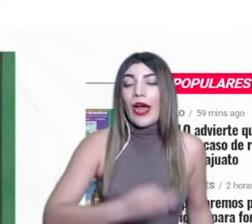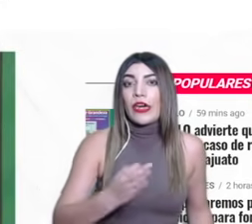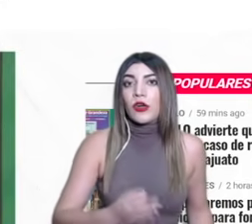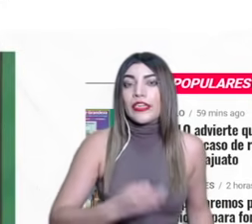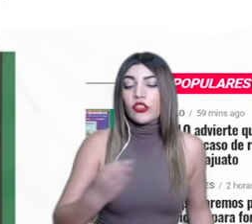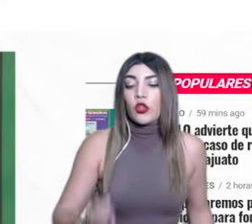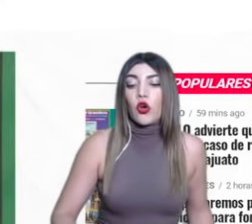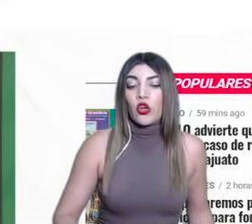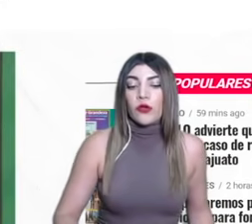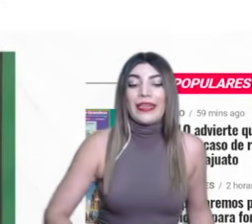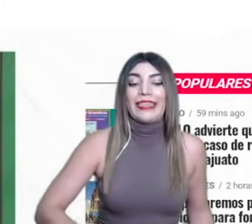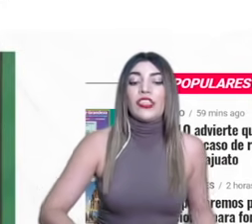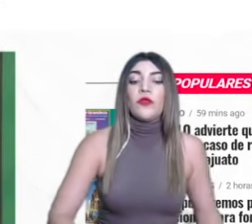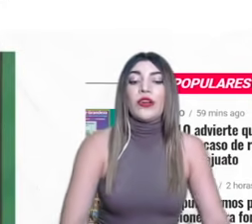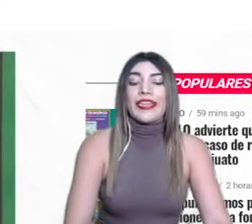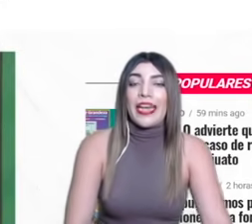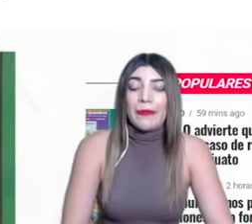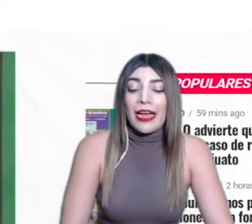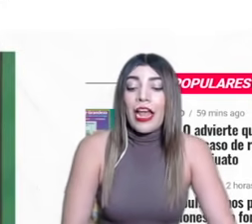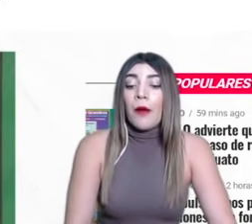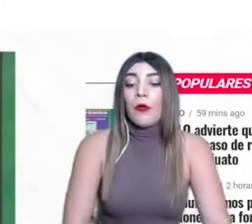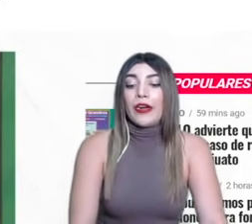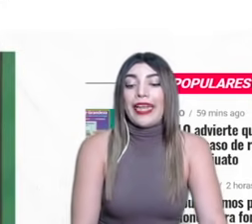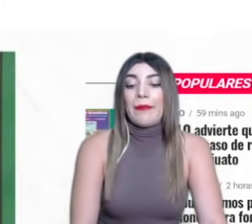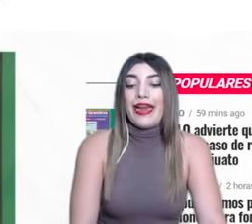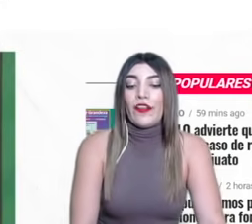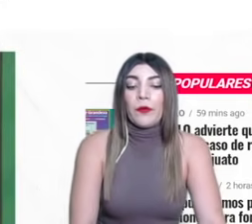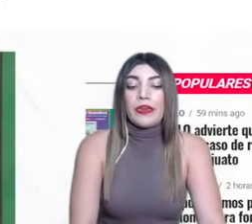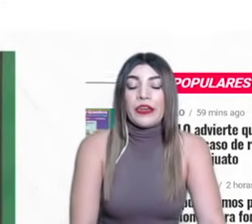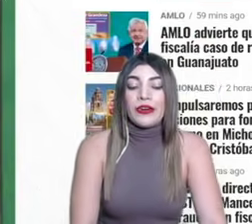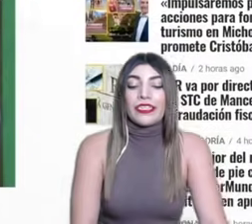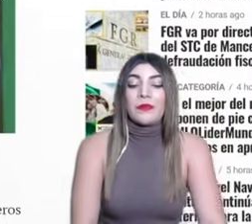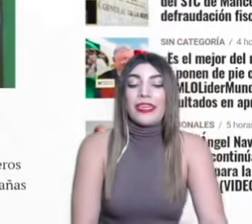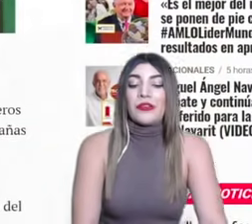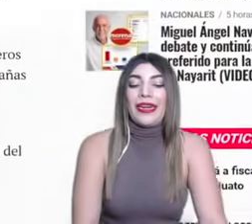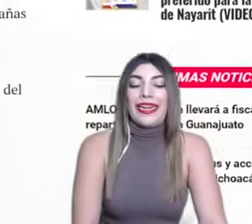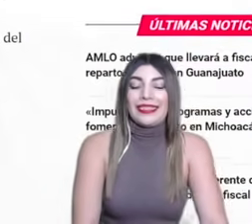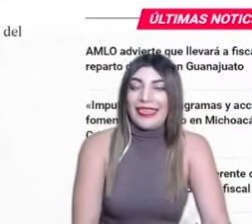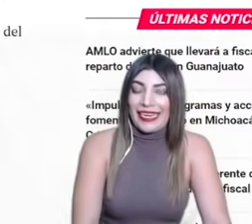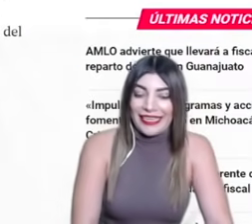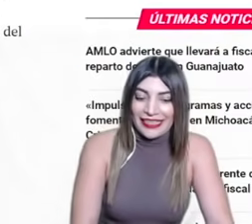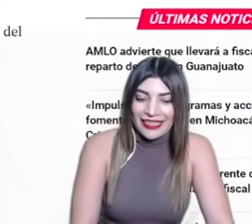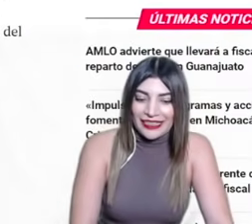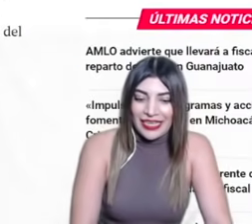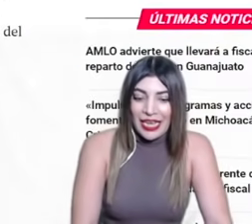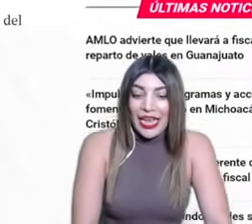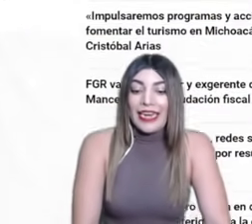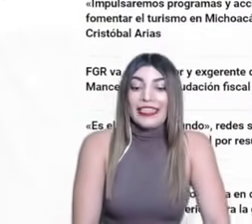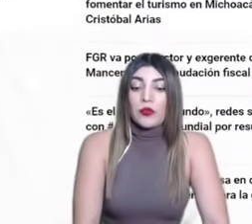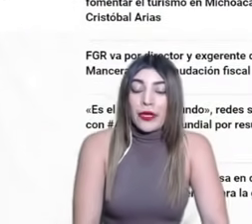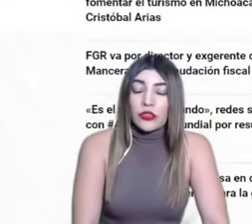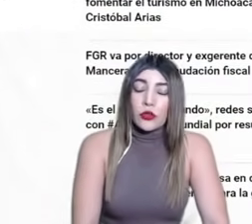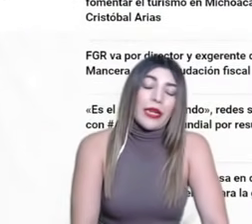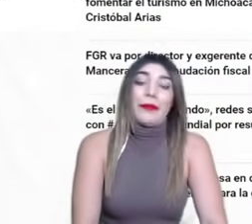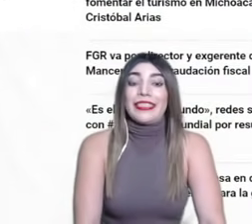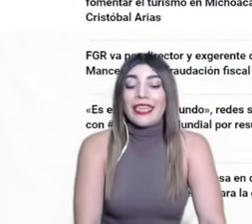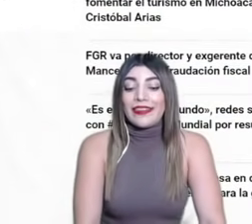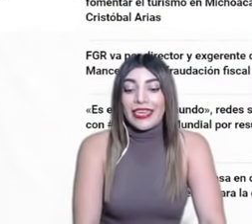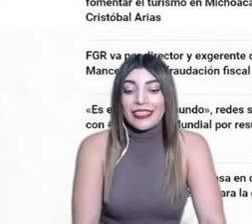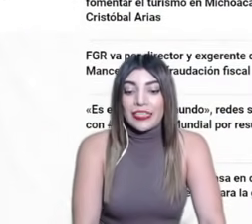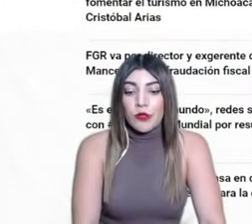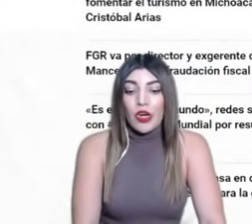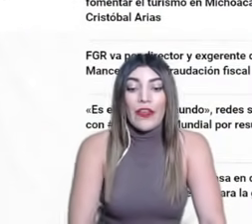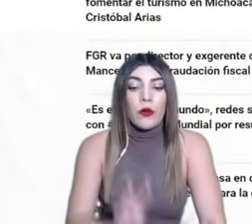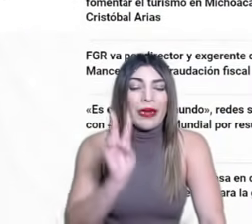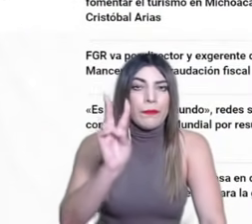exhibió a Lencho Córdoba y a Ciro Murayama por cambiar de opinión respecto a las tarjetas. Les cuento que el